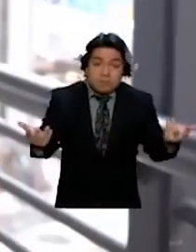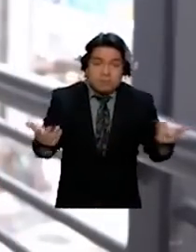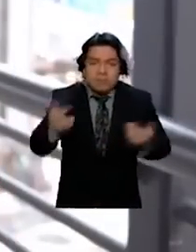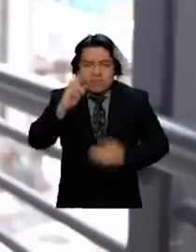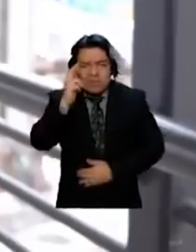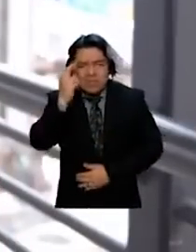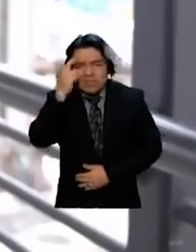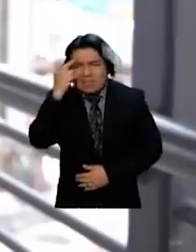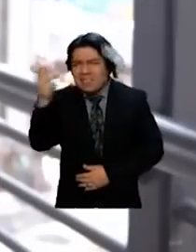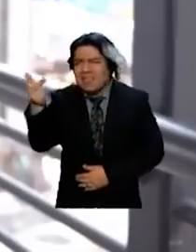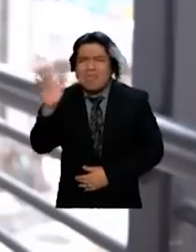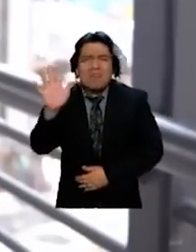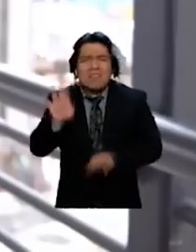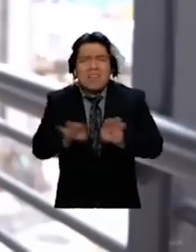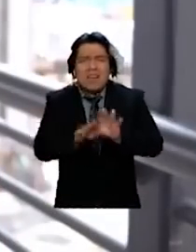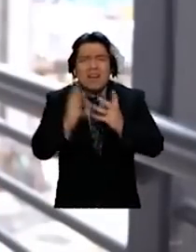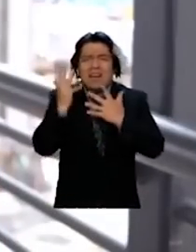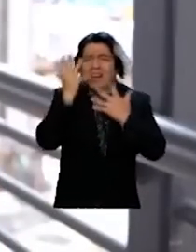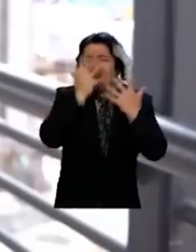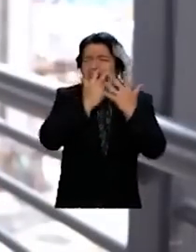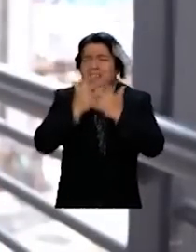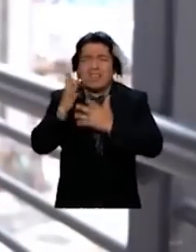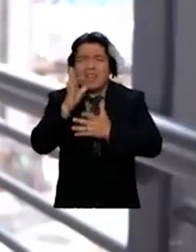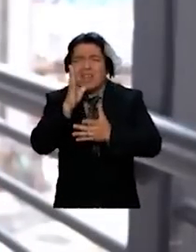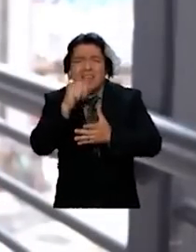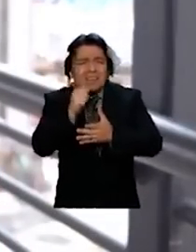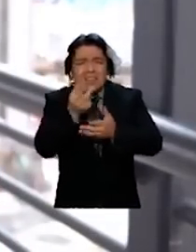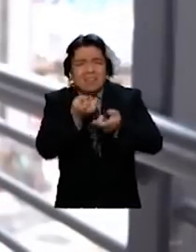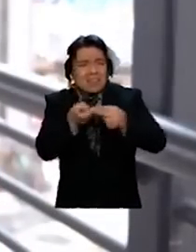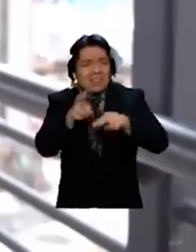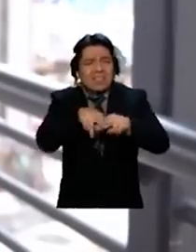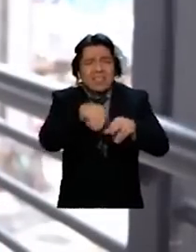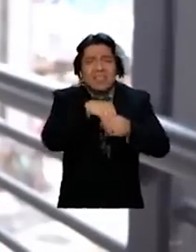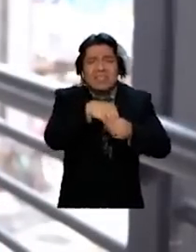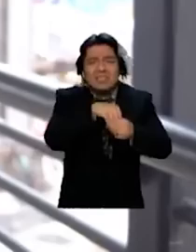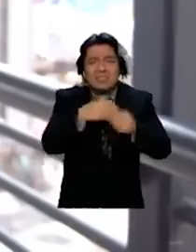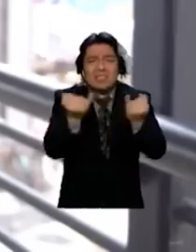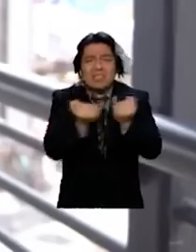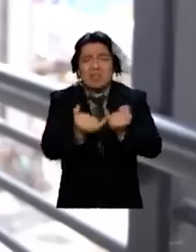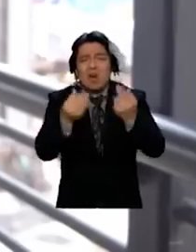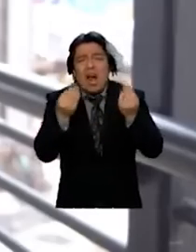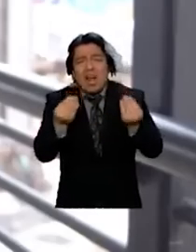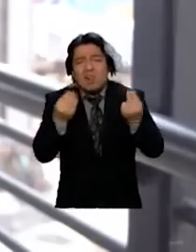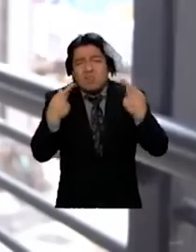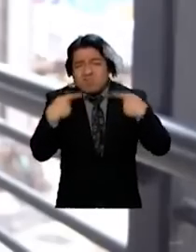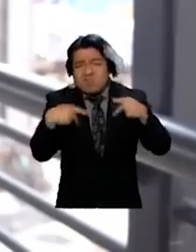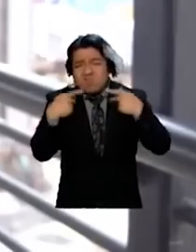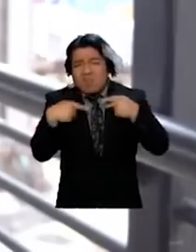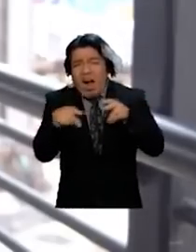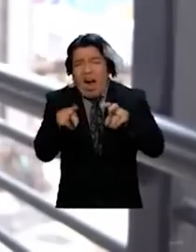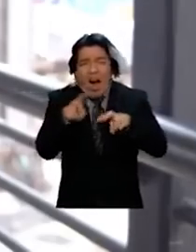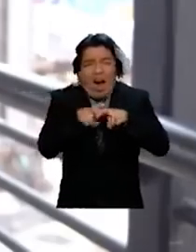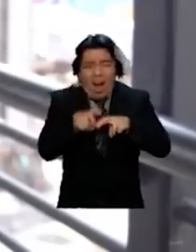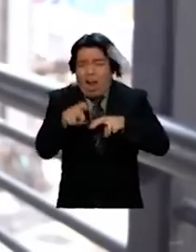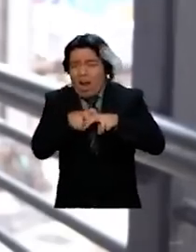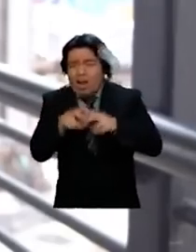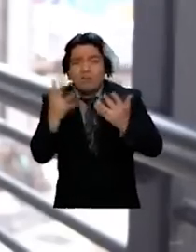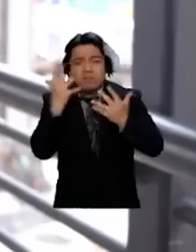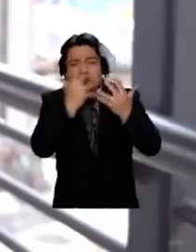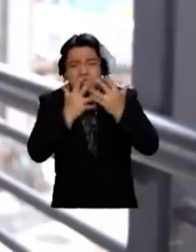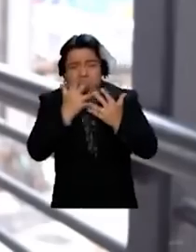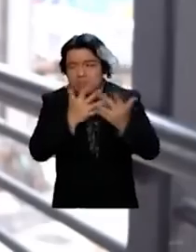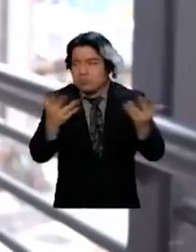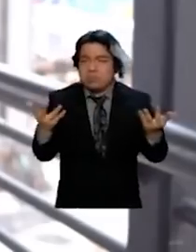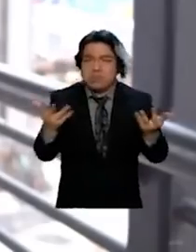andaban haciendo bola, ya ni abasto daban, por lo mismo de que se hacían bolas, se